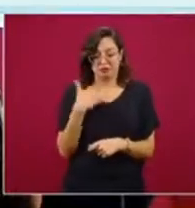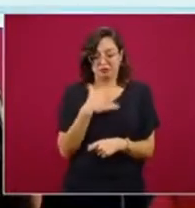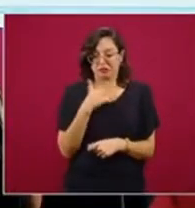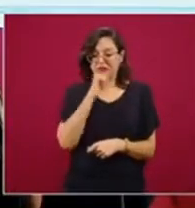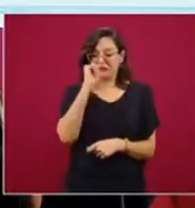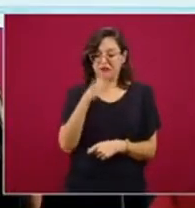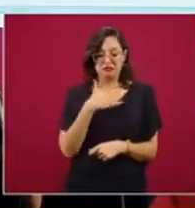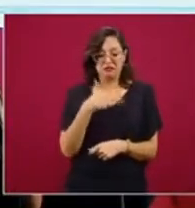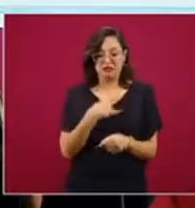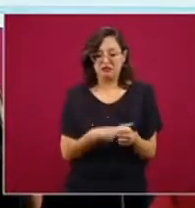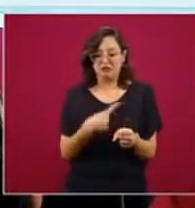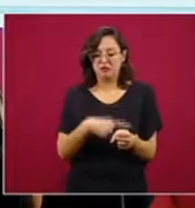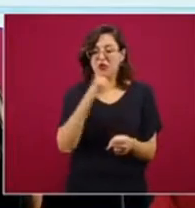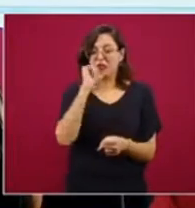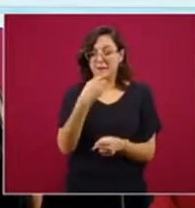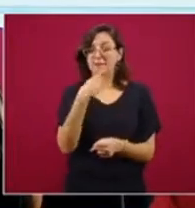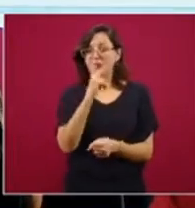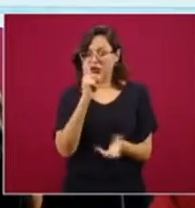está asintomática,